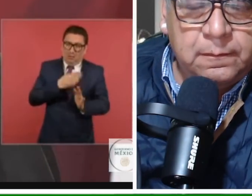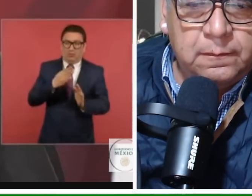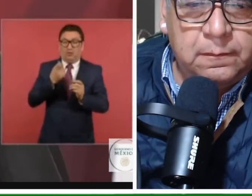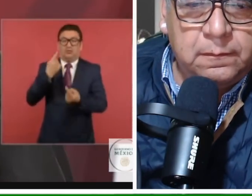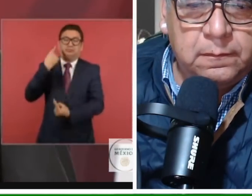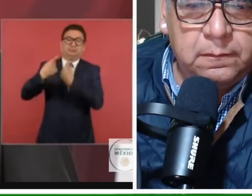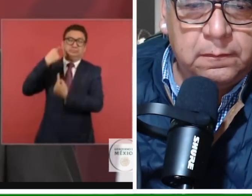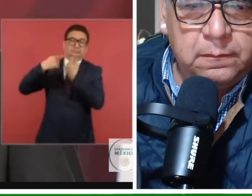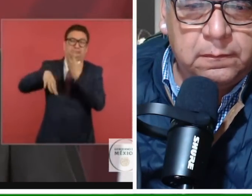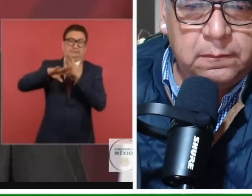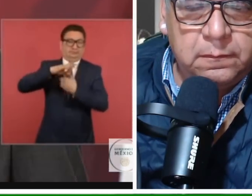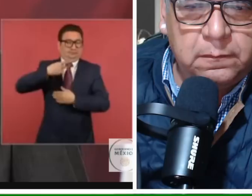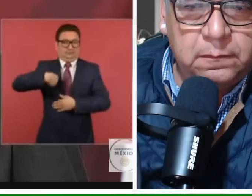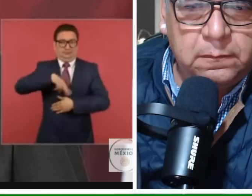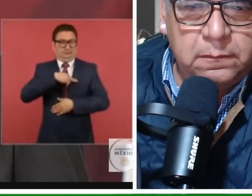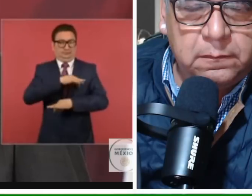de nosotros.